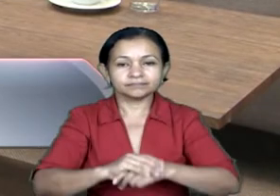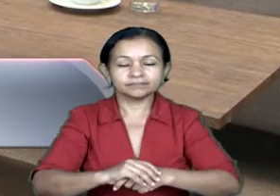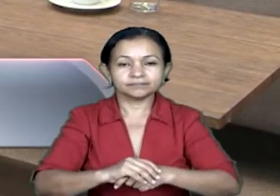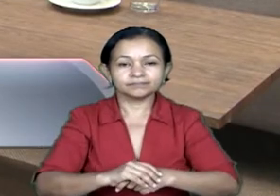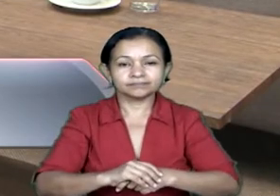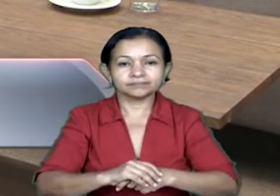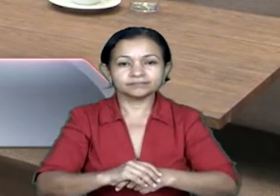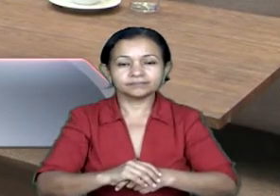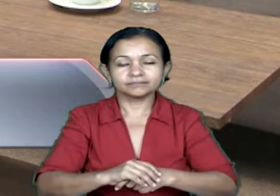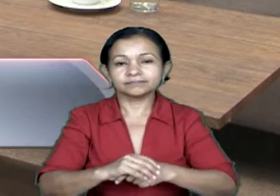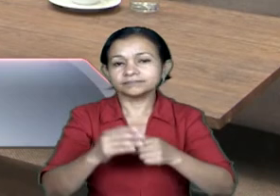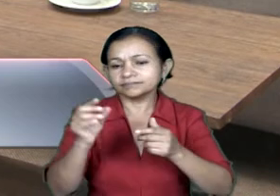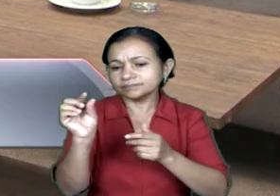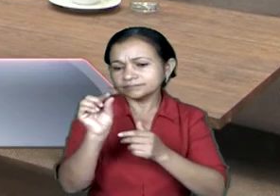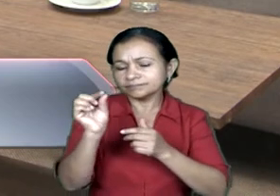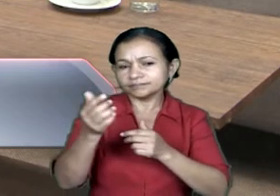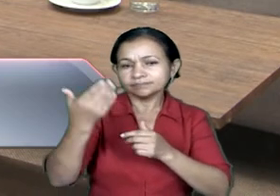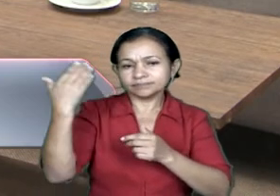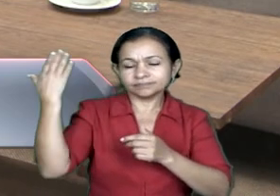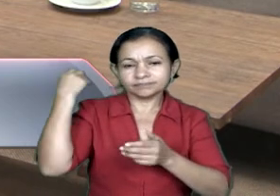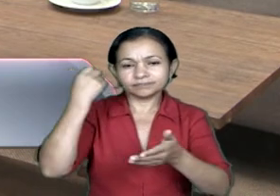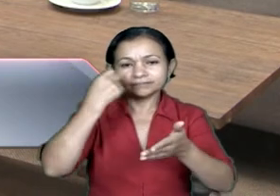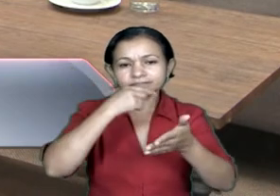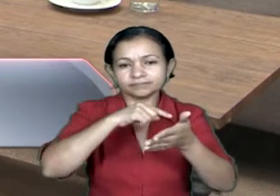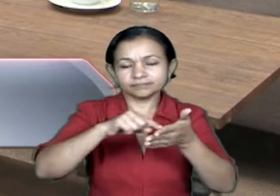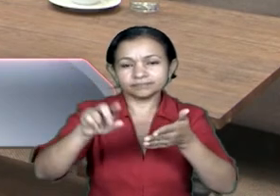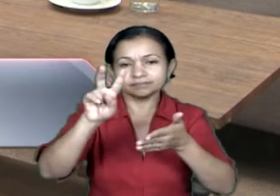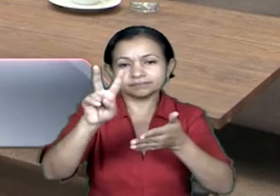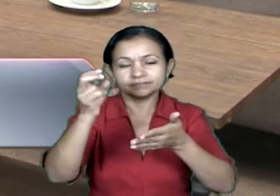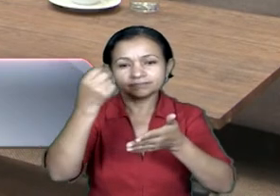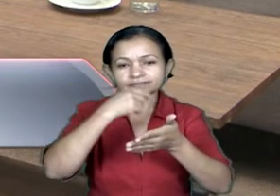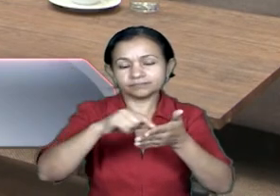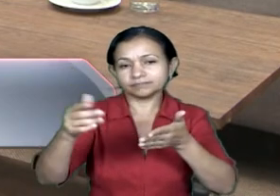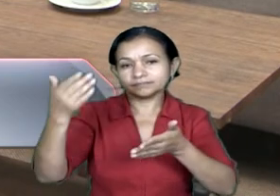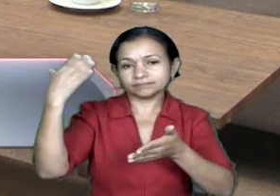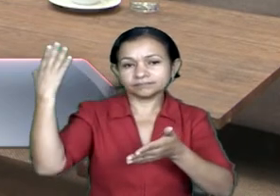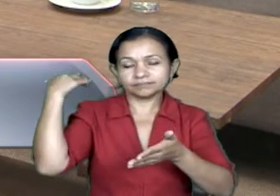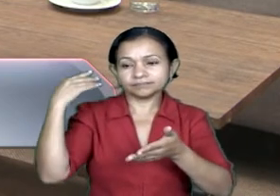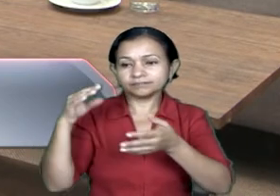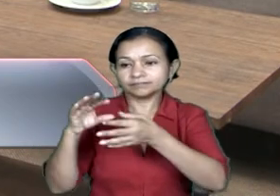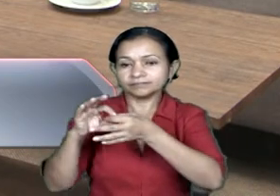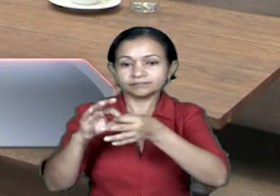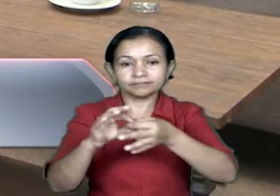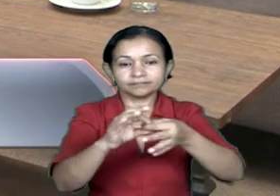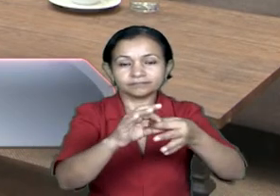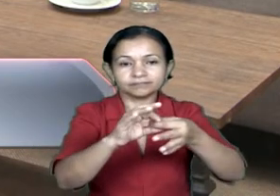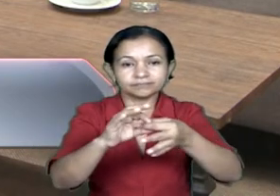ahora hace poco, hace dos semanas, ¿no?, fuimos juntos, ¿no?,